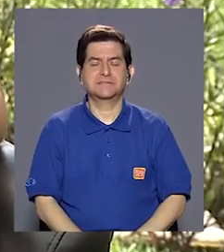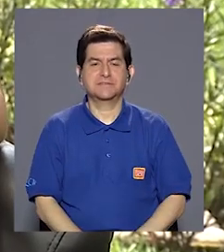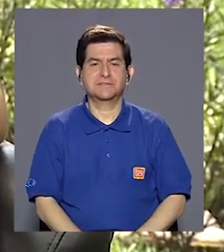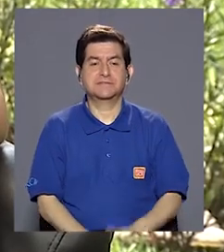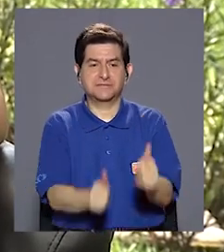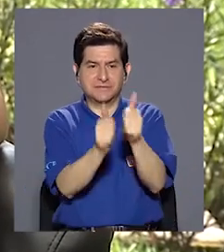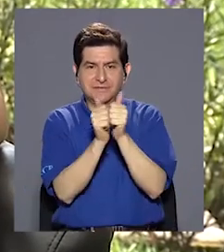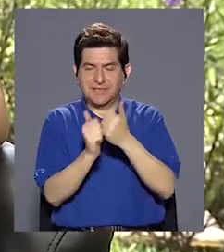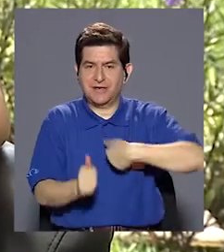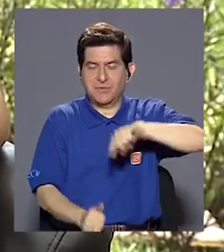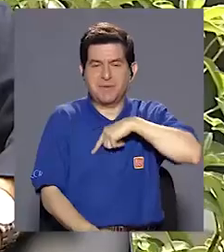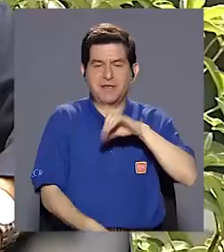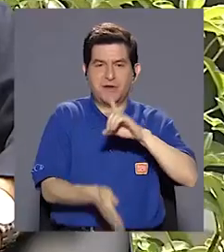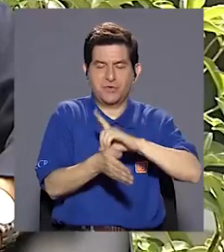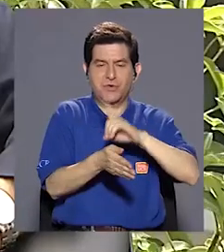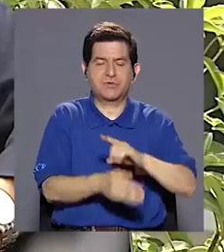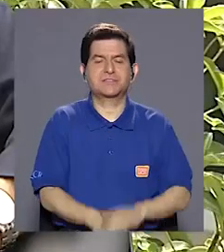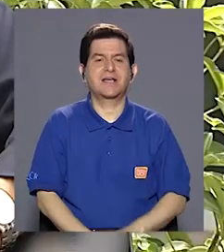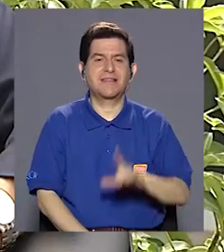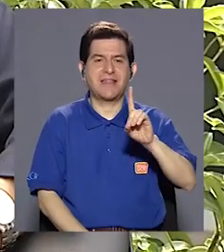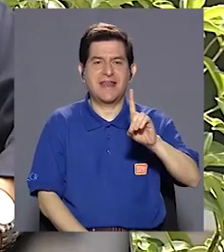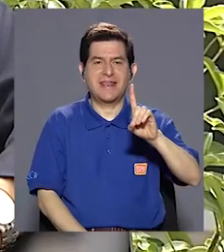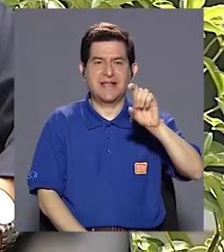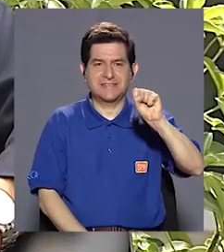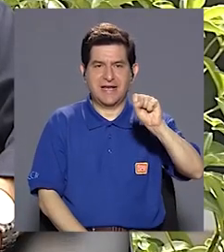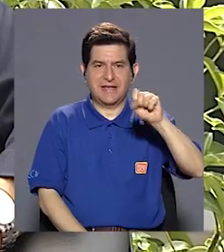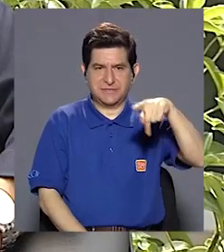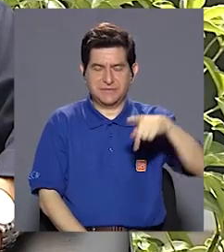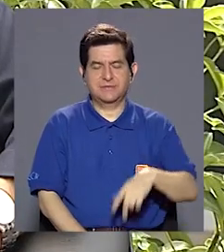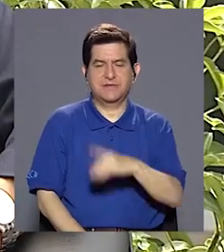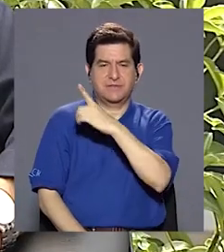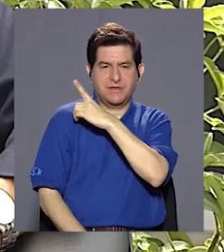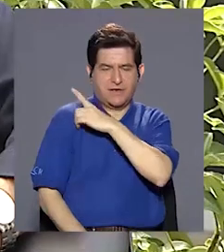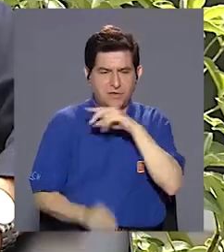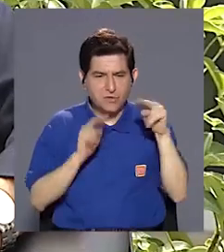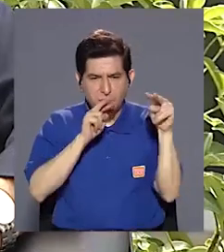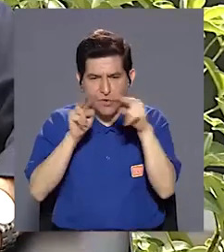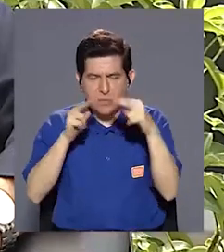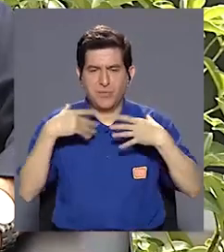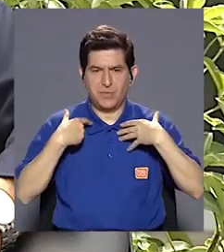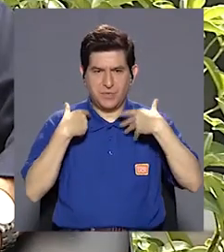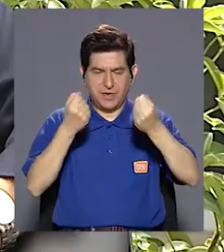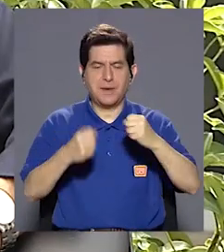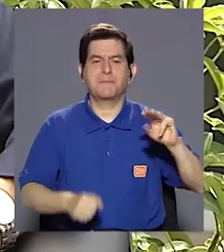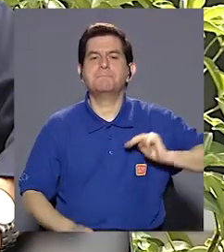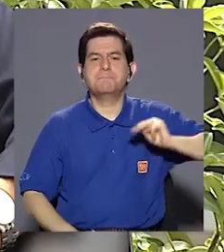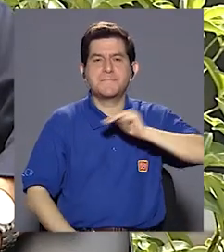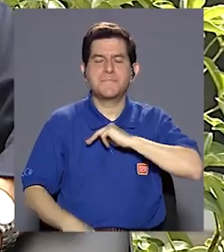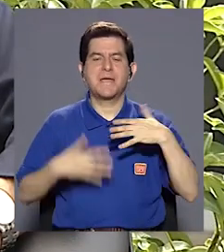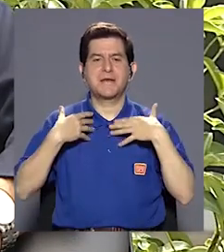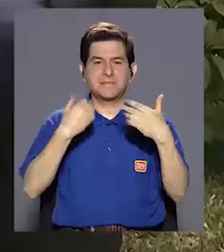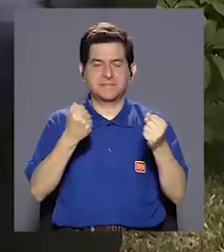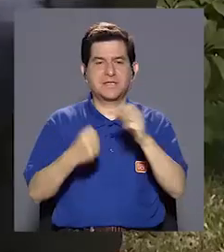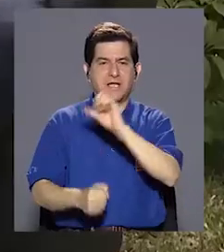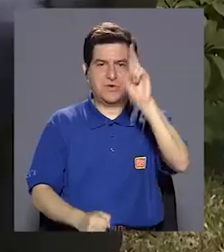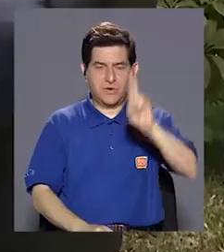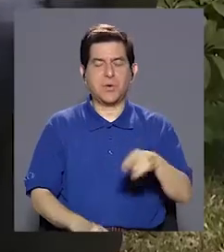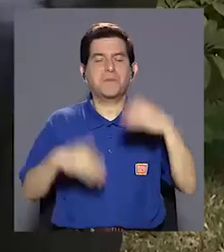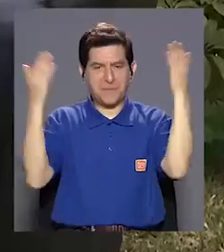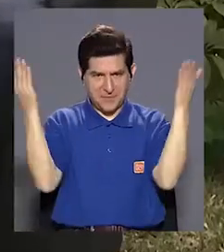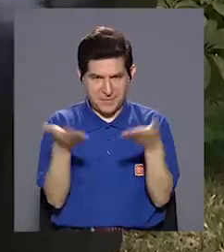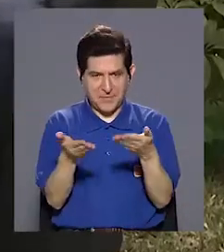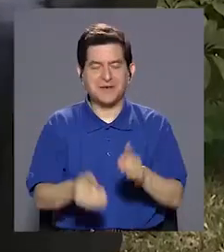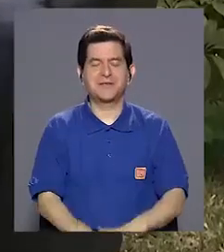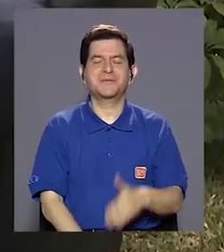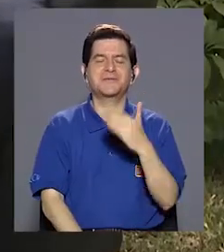Para ello nos acompaña el doctor Daniel Salas Peraza, director de Vigilancia de la Salud del Ministerio de Salud de Costa Rica.